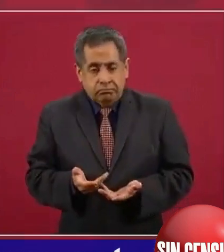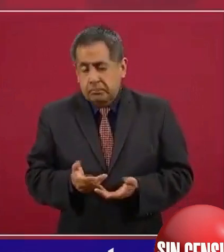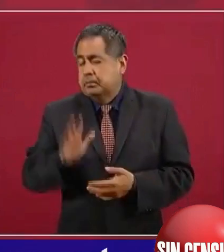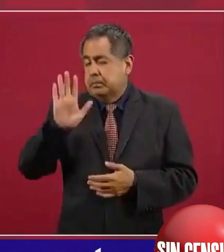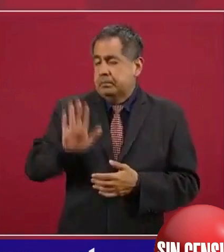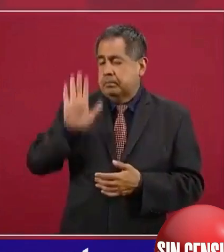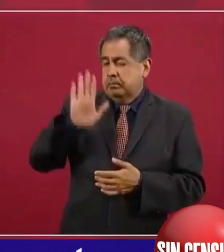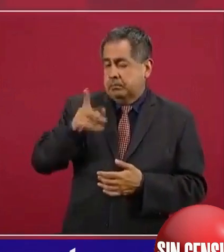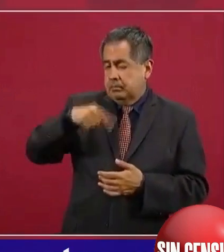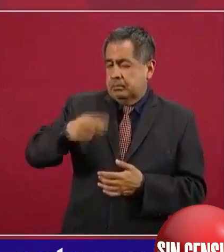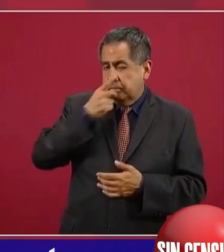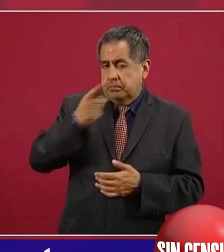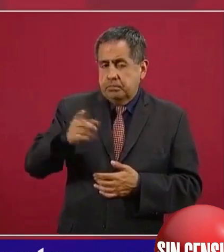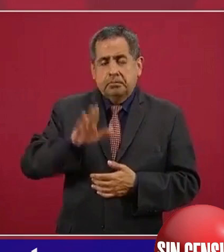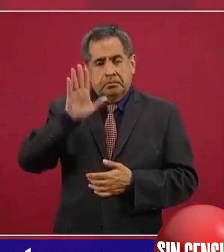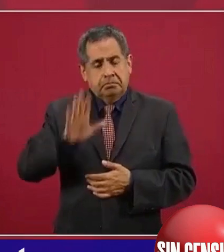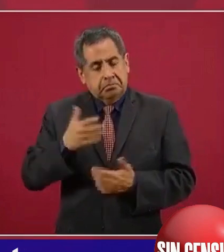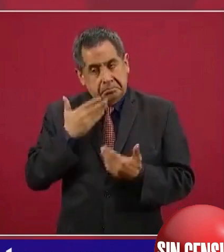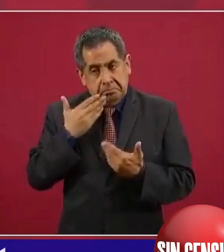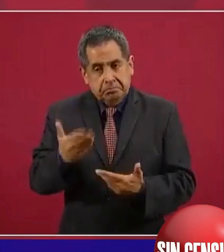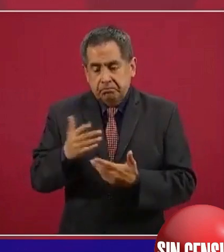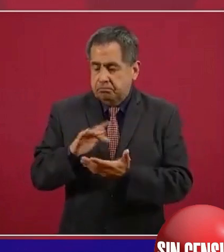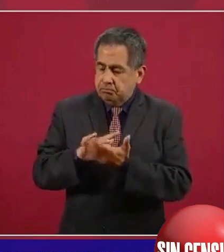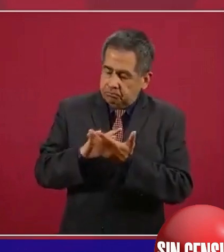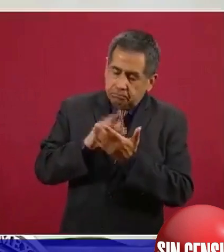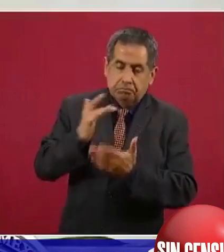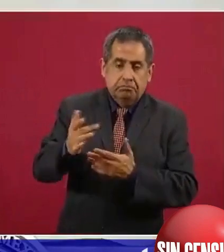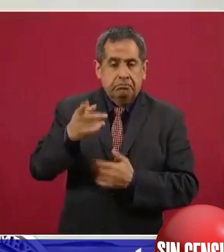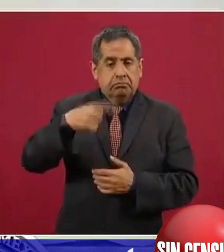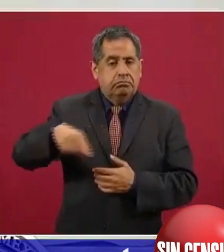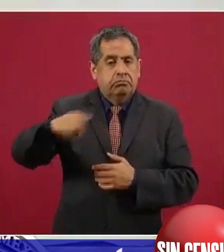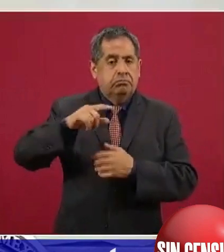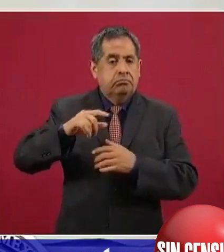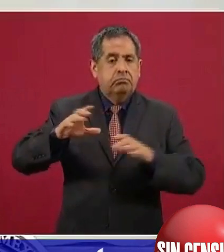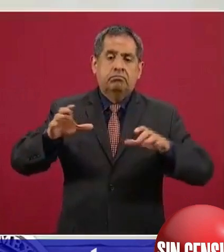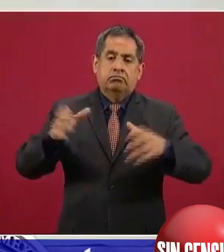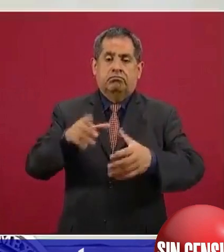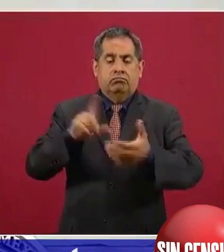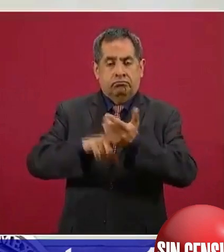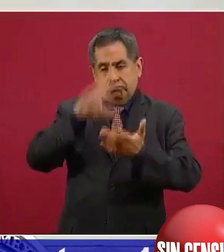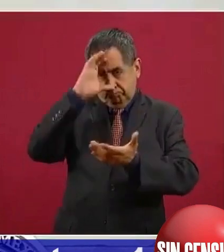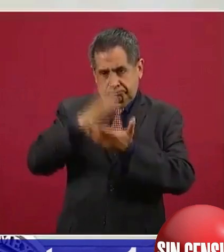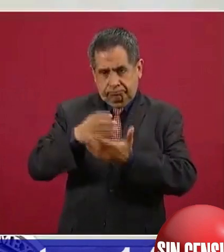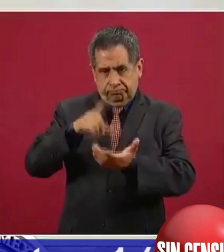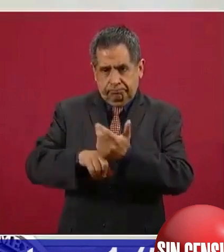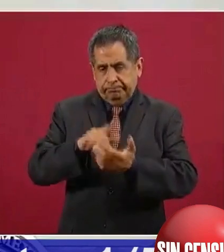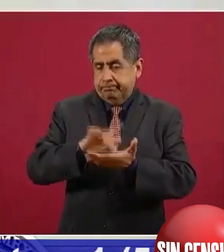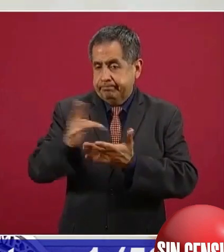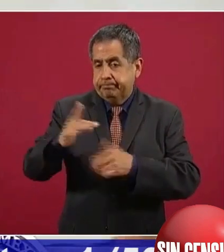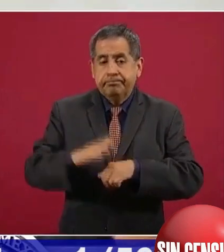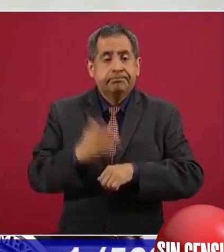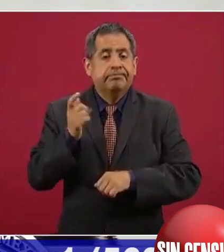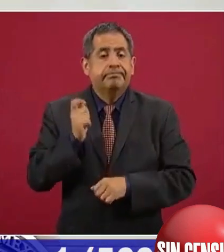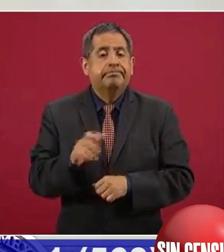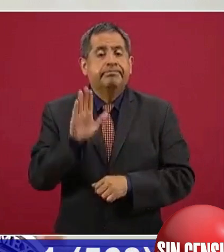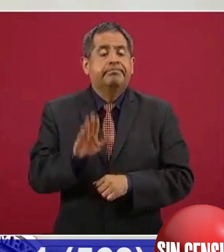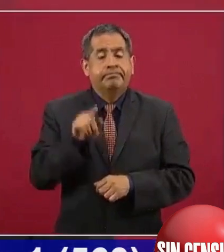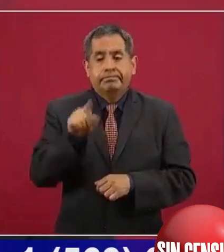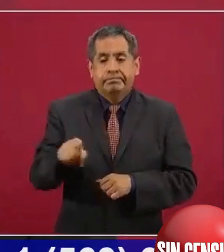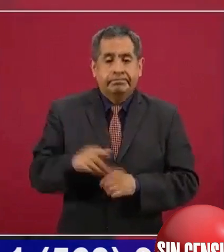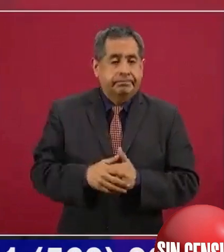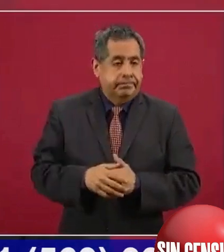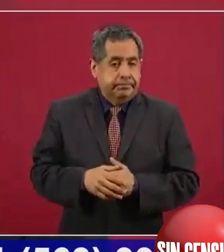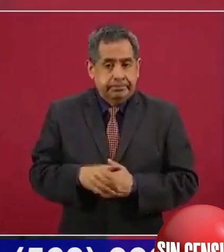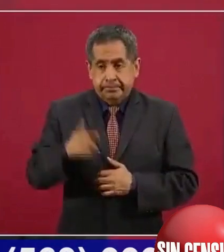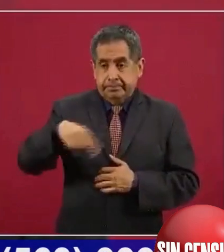sí la hay, lo vemos con mucho gusto y agradecemos a la Conferencia del Episcopado Mexicano, que por